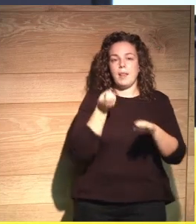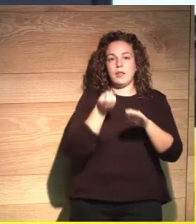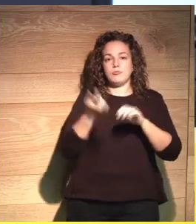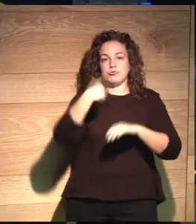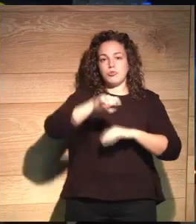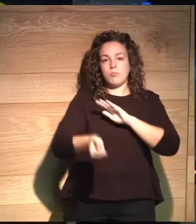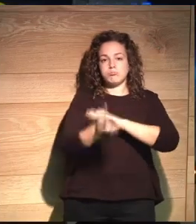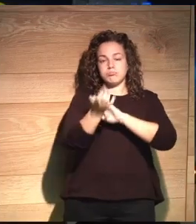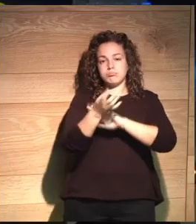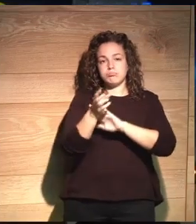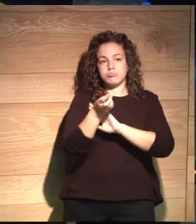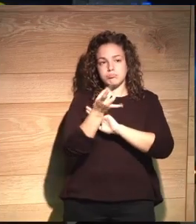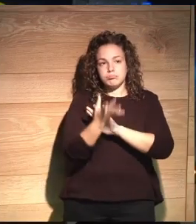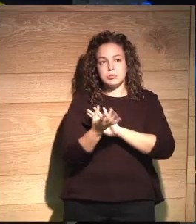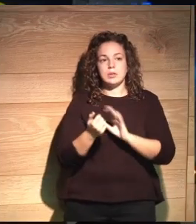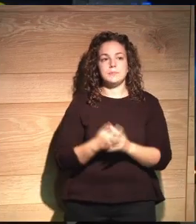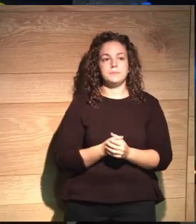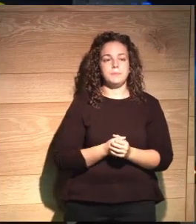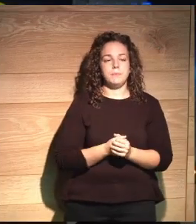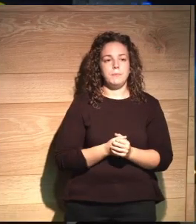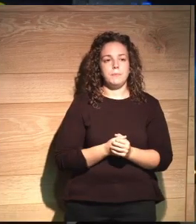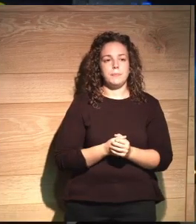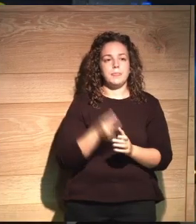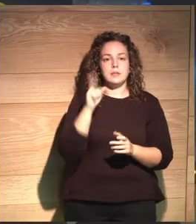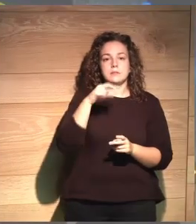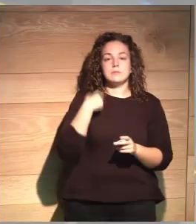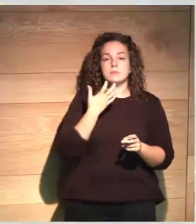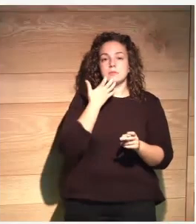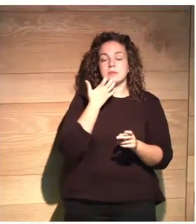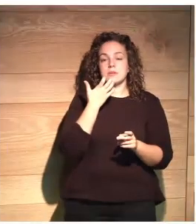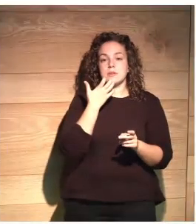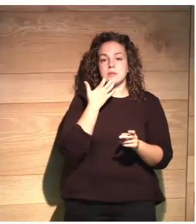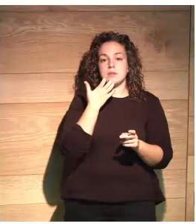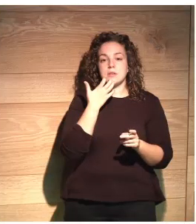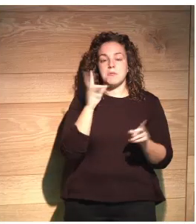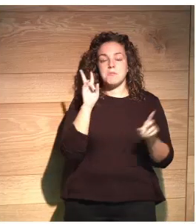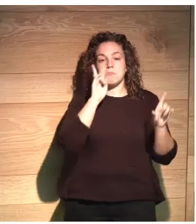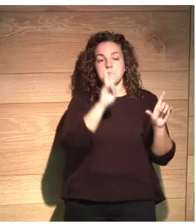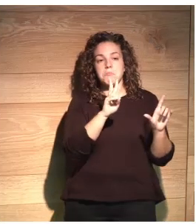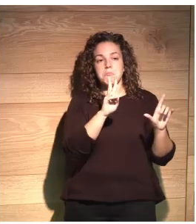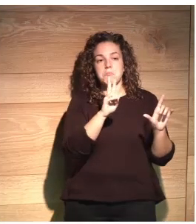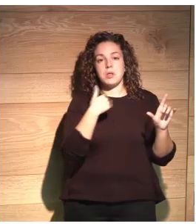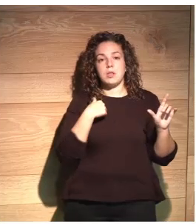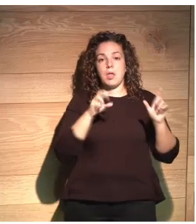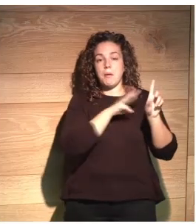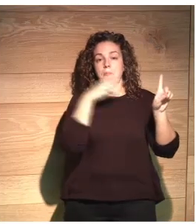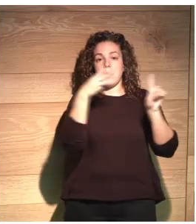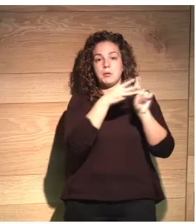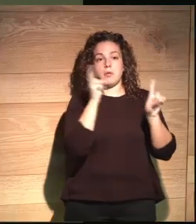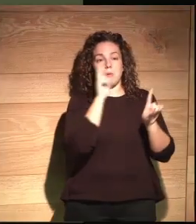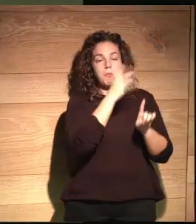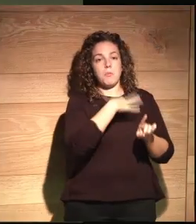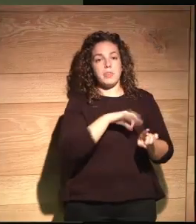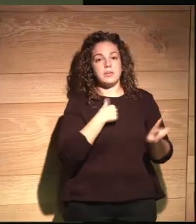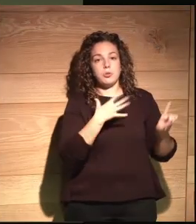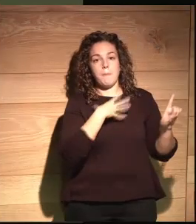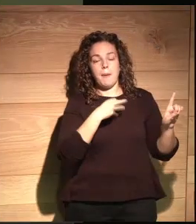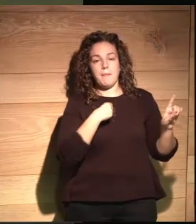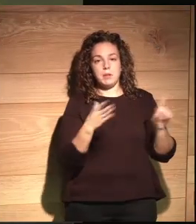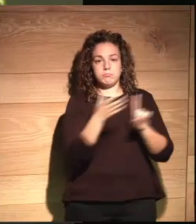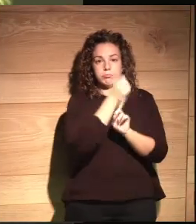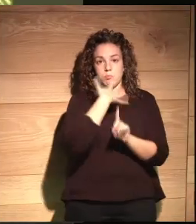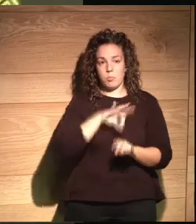hemos publicado si echamos un vistazo si es echar un vistazo a nuestra página web pueden encontrar estos documentos en